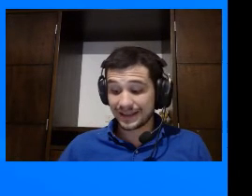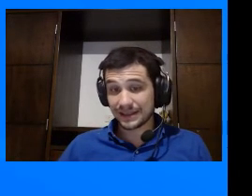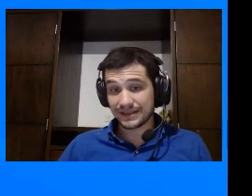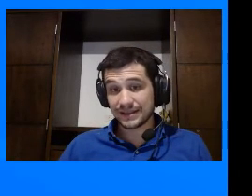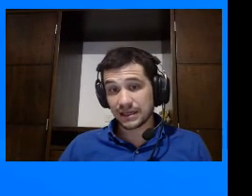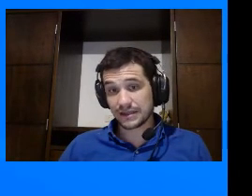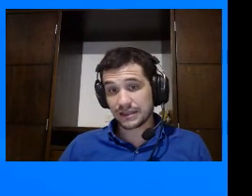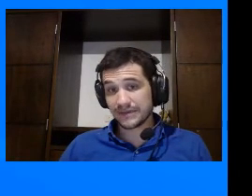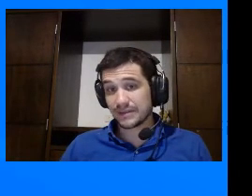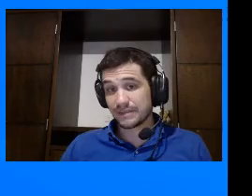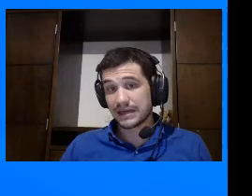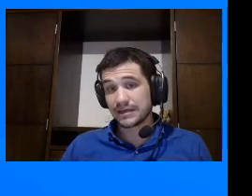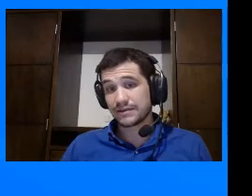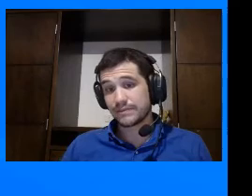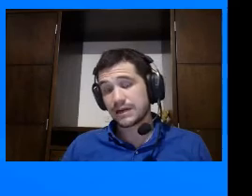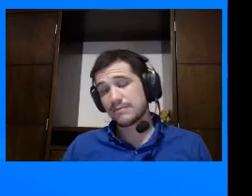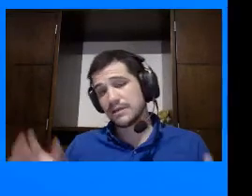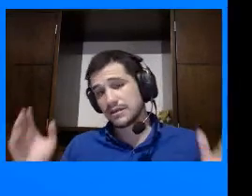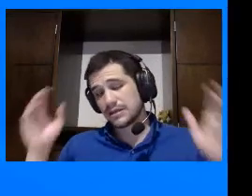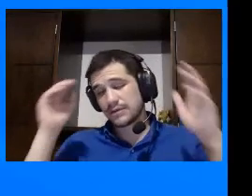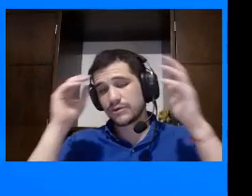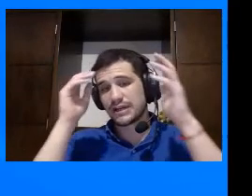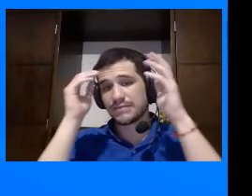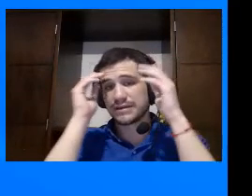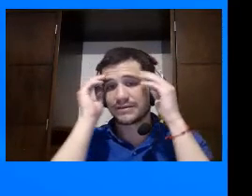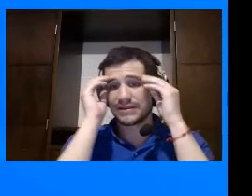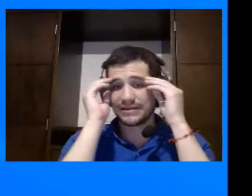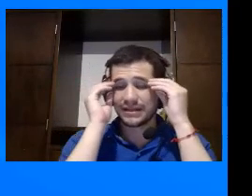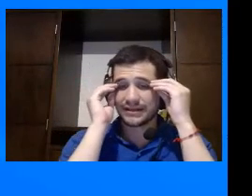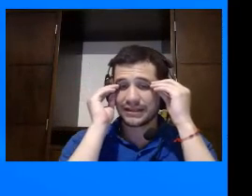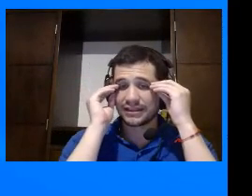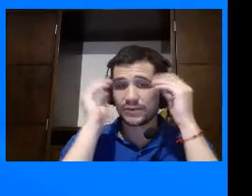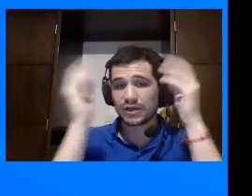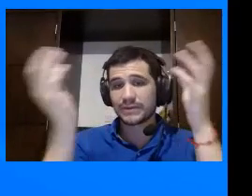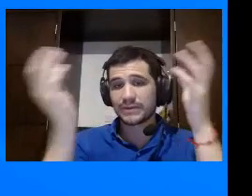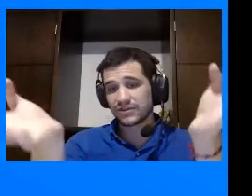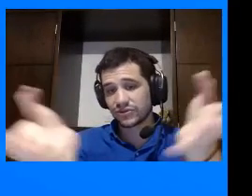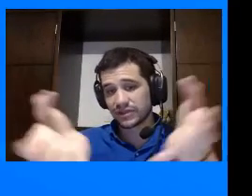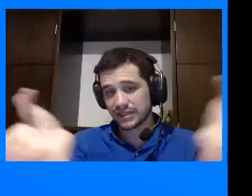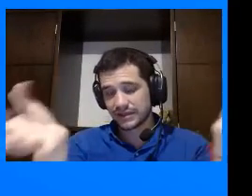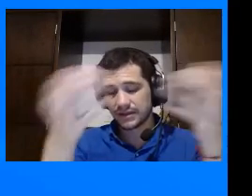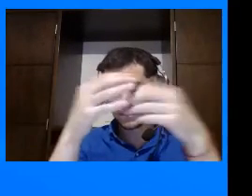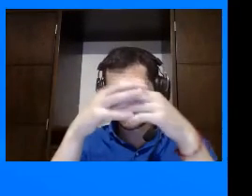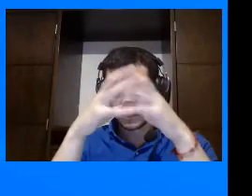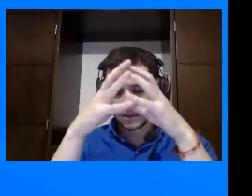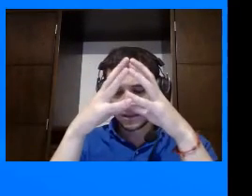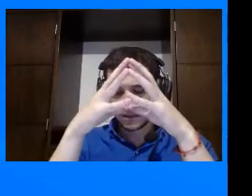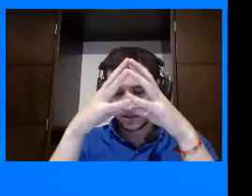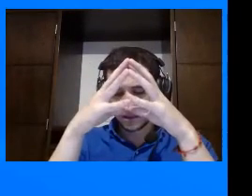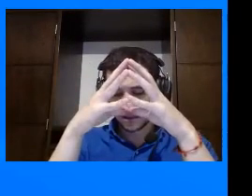Como talleres de arcilla, que es la principal, que es para mí una de las más interesantes, porque a partir de esos talleres